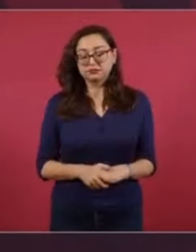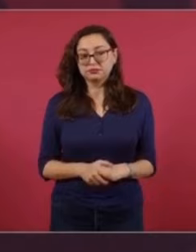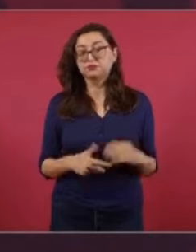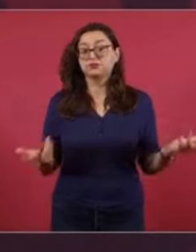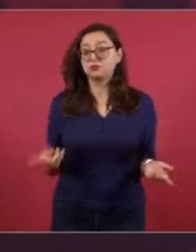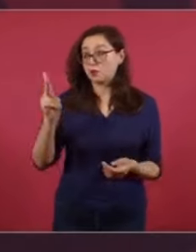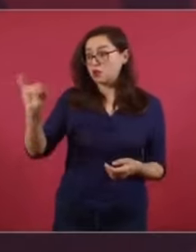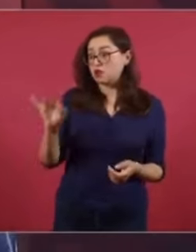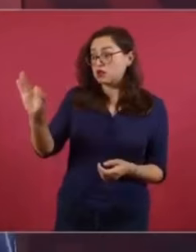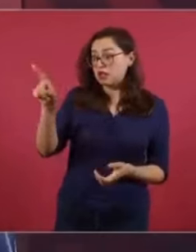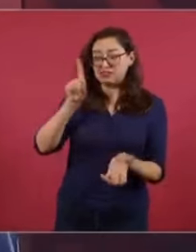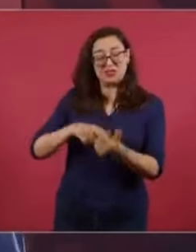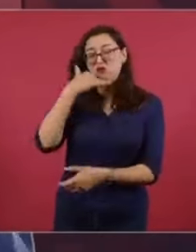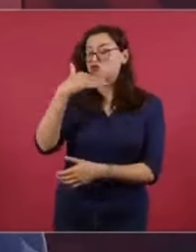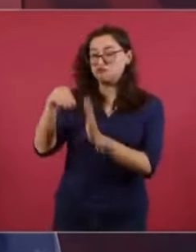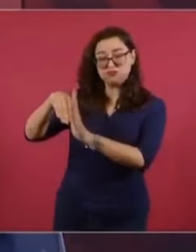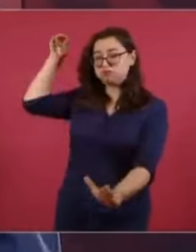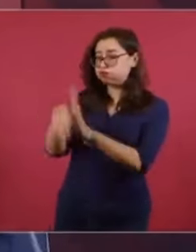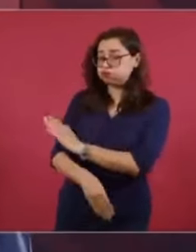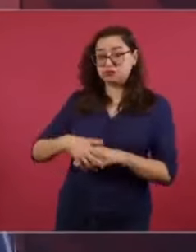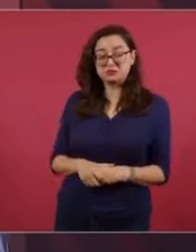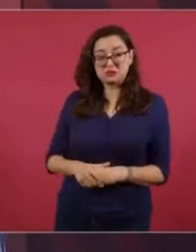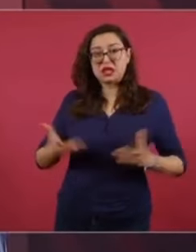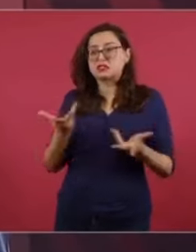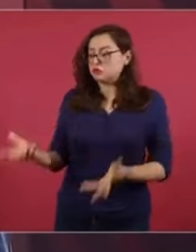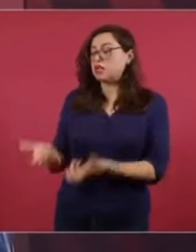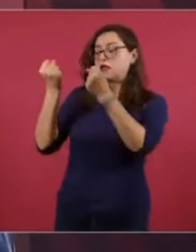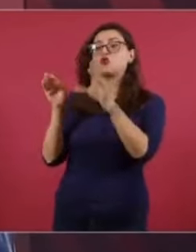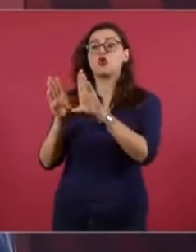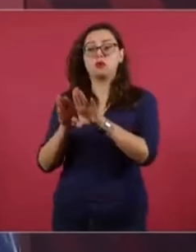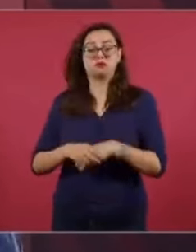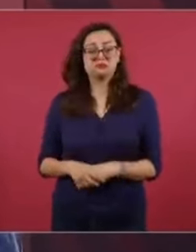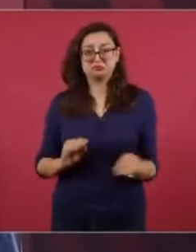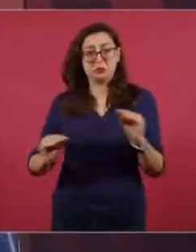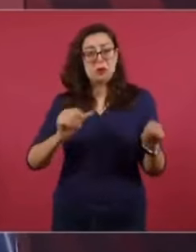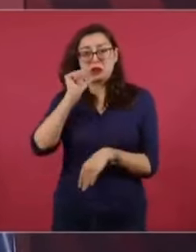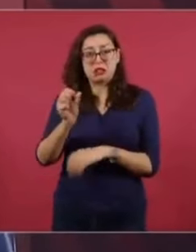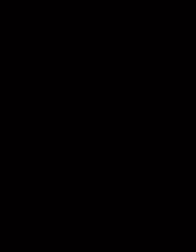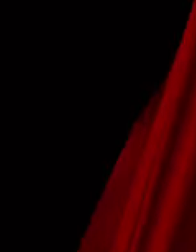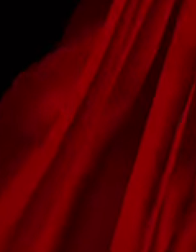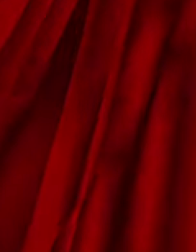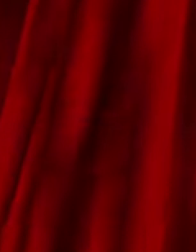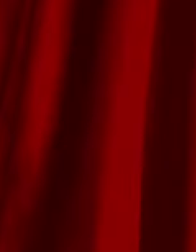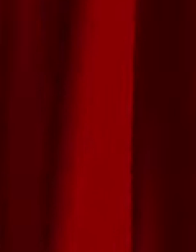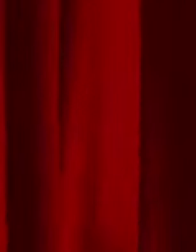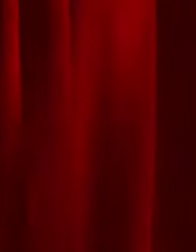¿No haciendo nada? ¿Dejándolo como está? ¿Con las mismas prácticas?